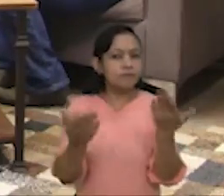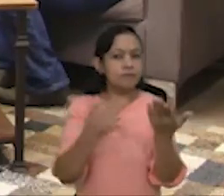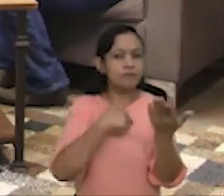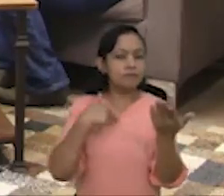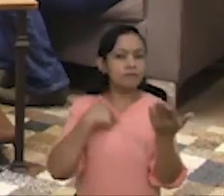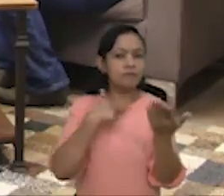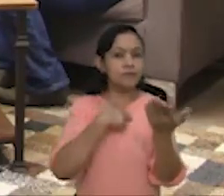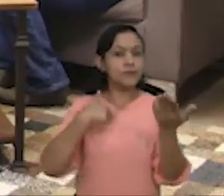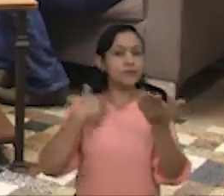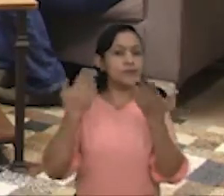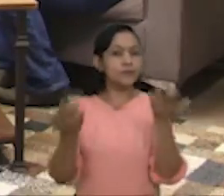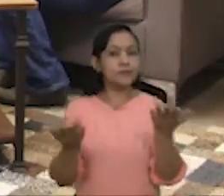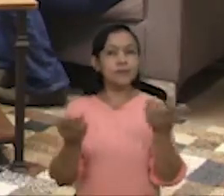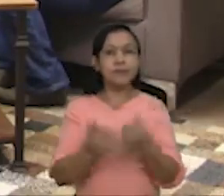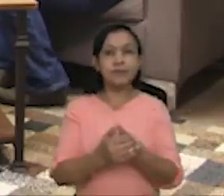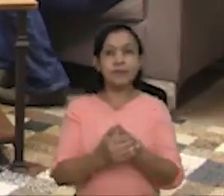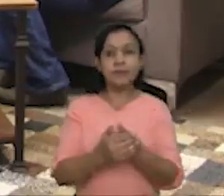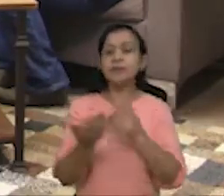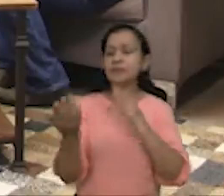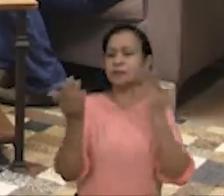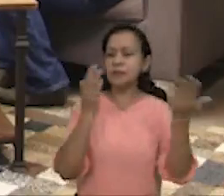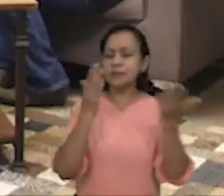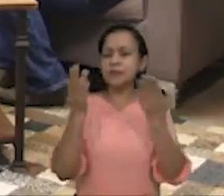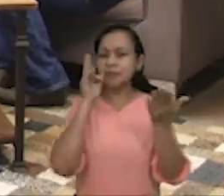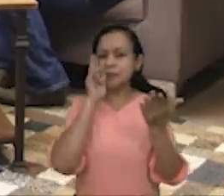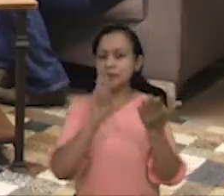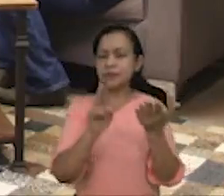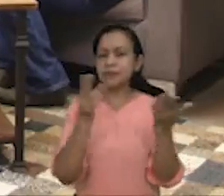que hacen es aparentemente, ¿verdad?